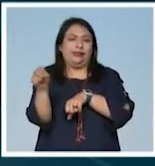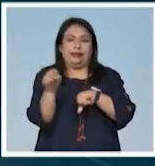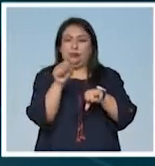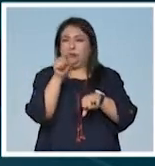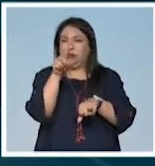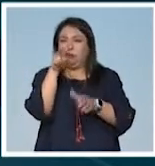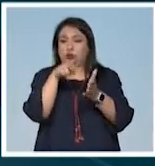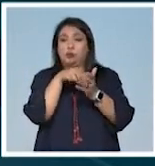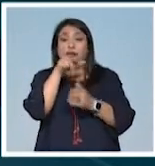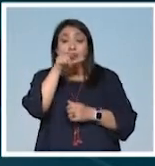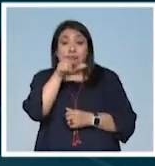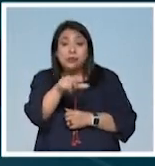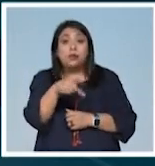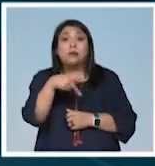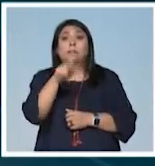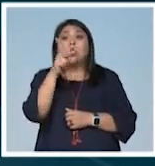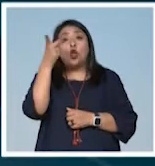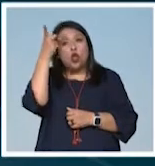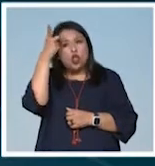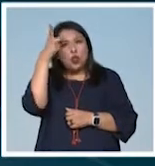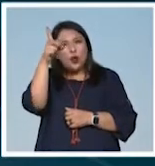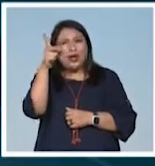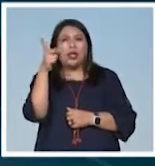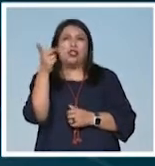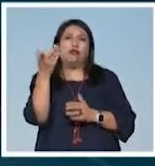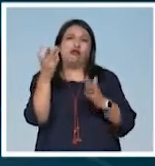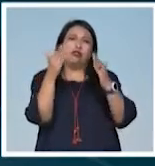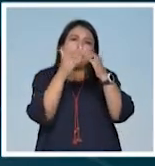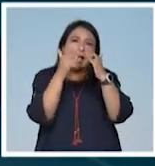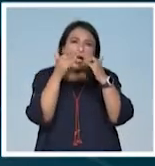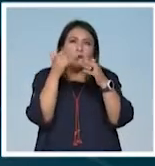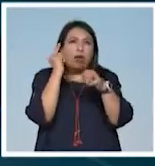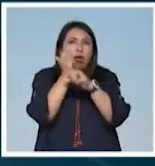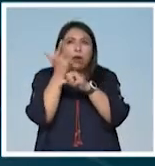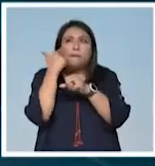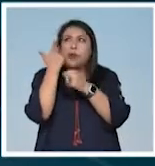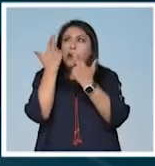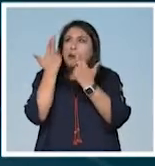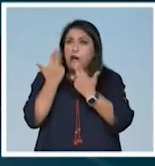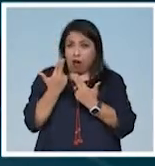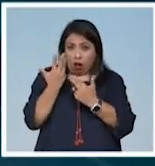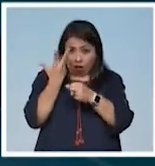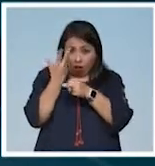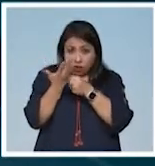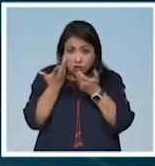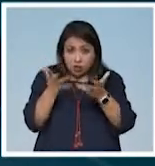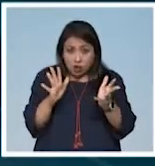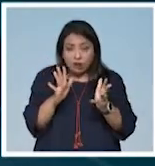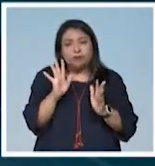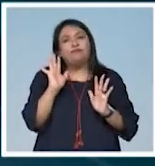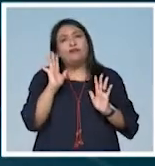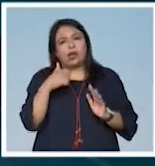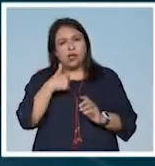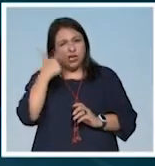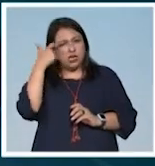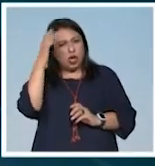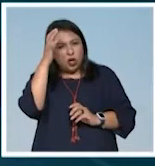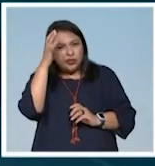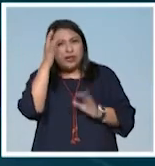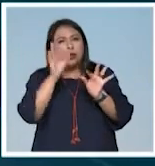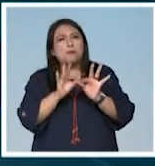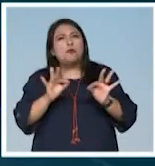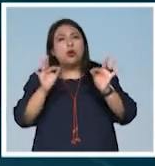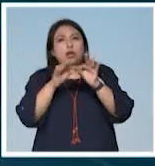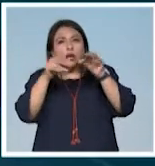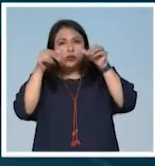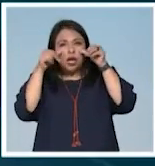sismo. Pero, ¿los propietarios de inmuebles que presentan este tipo de daños los han reparado? ¿Hay conciencia de la importancia de